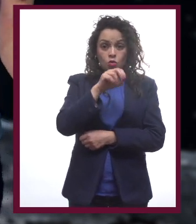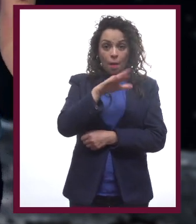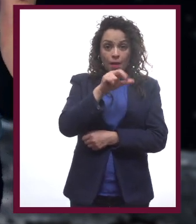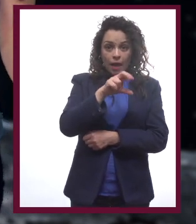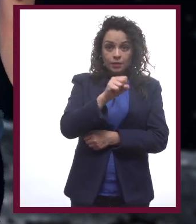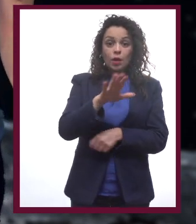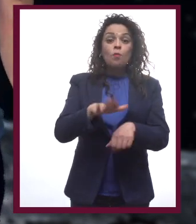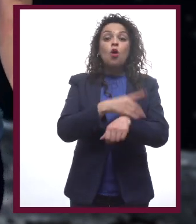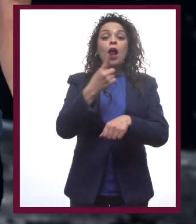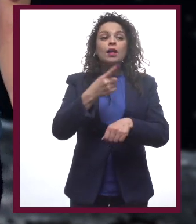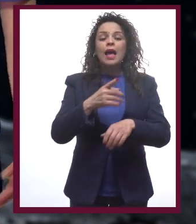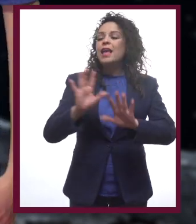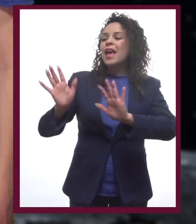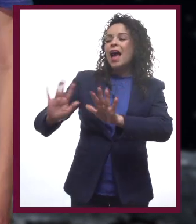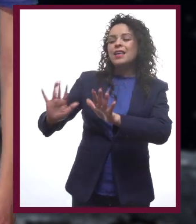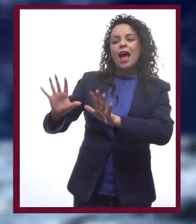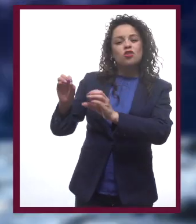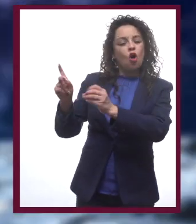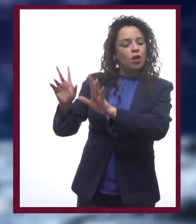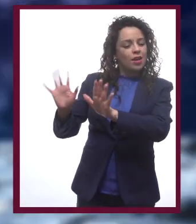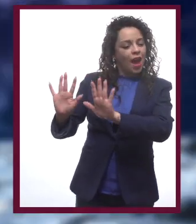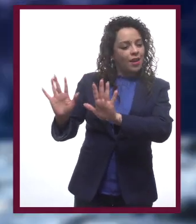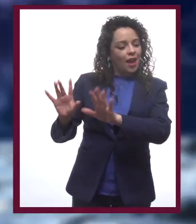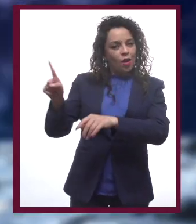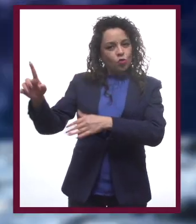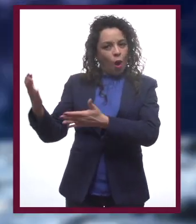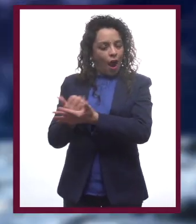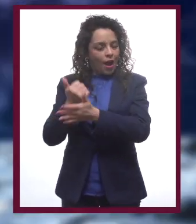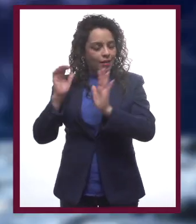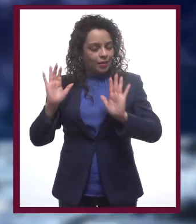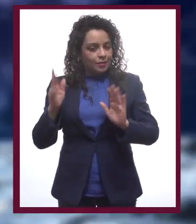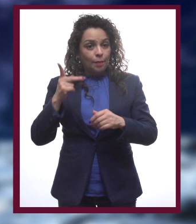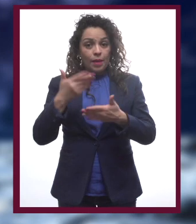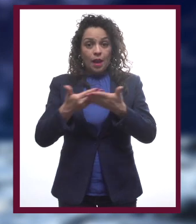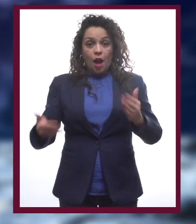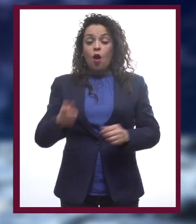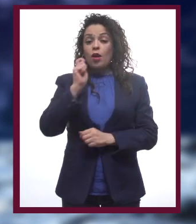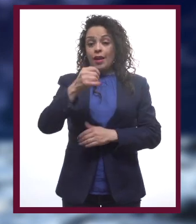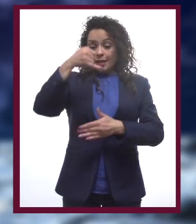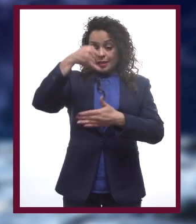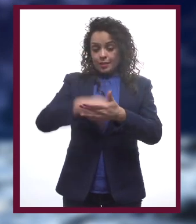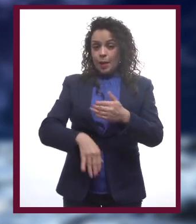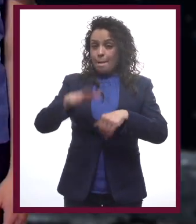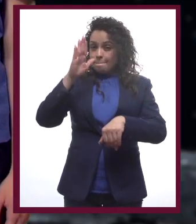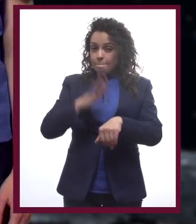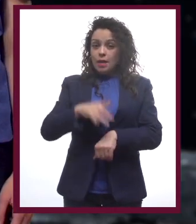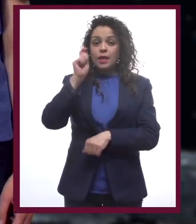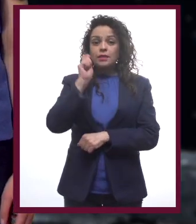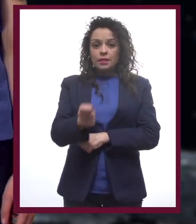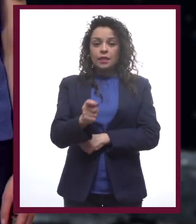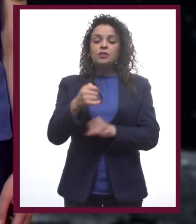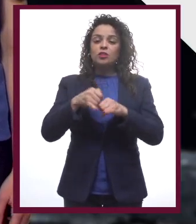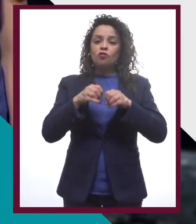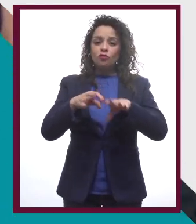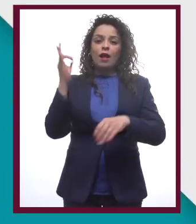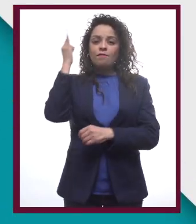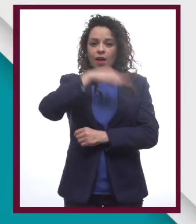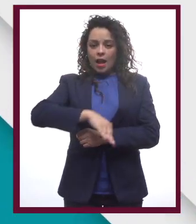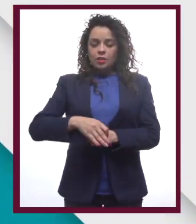solo porque... Ok, tú ganas. Pero entonces, es momento de entrar de lleno en el tema de la infodemia.